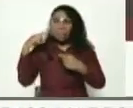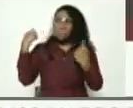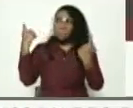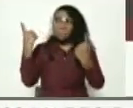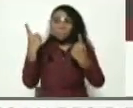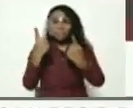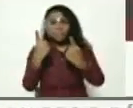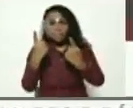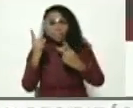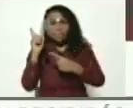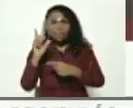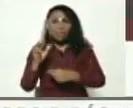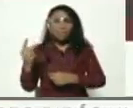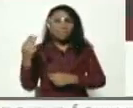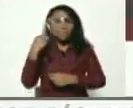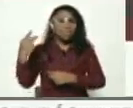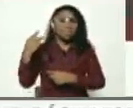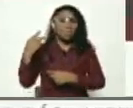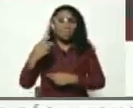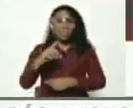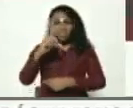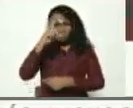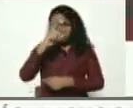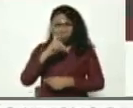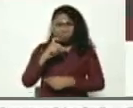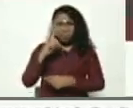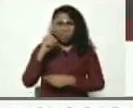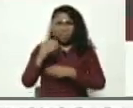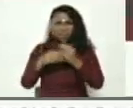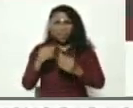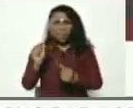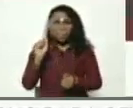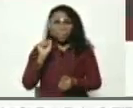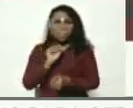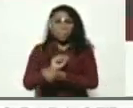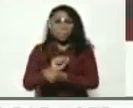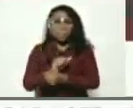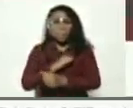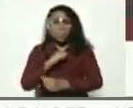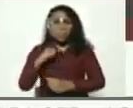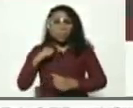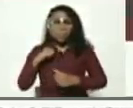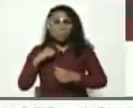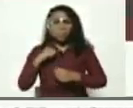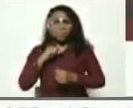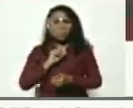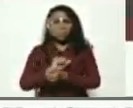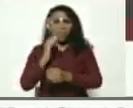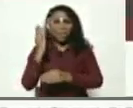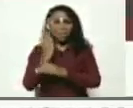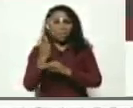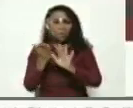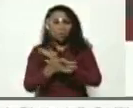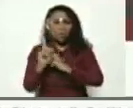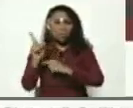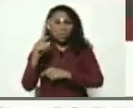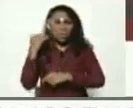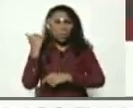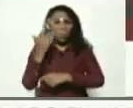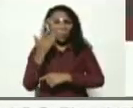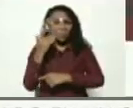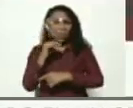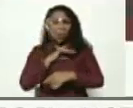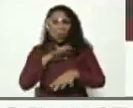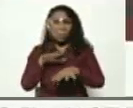de la ferocidad de sus cohermanos que los privaron de la libertad, hombres en quienes las pasiones más groseras tienen un